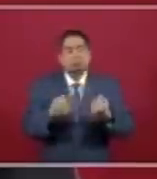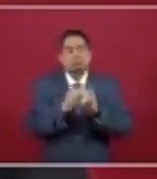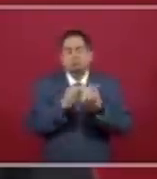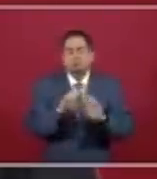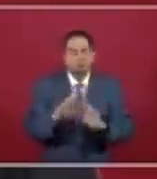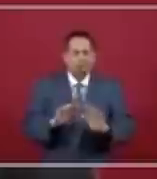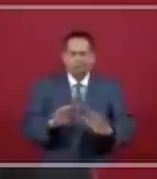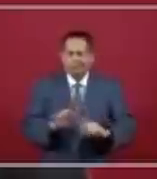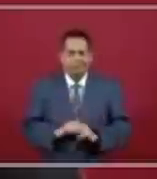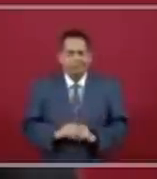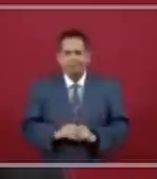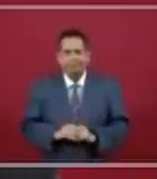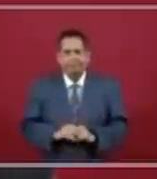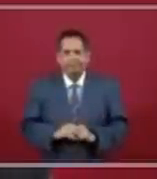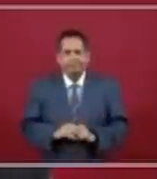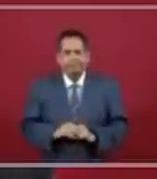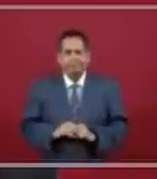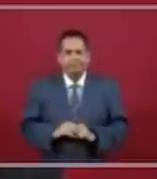No